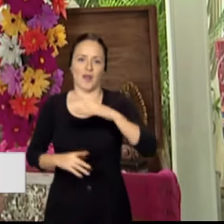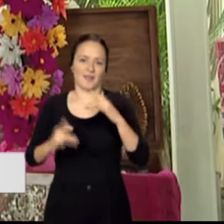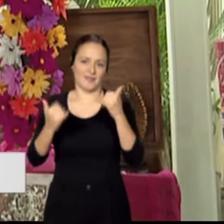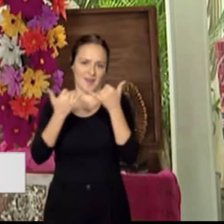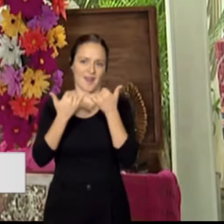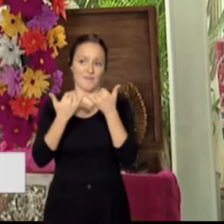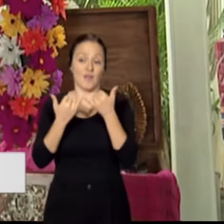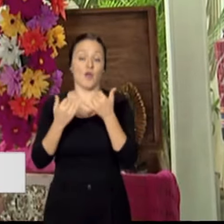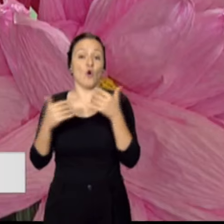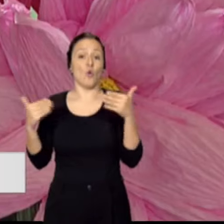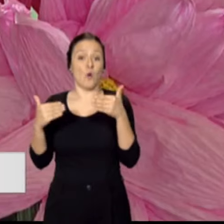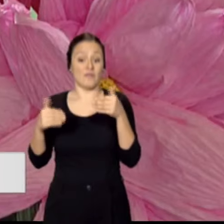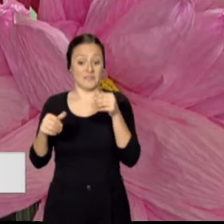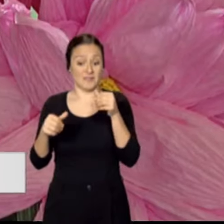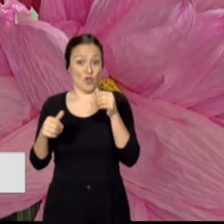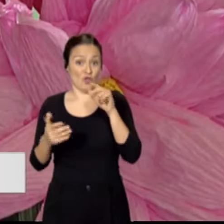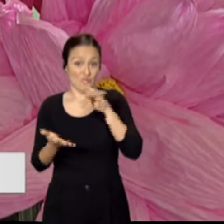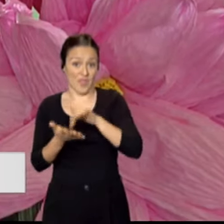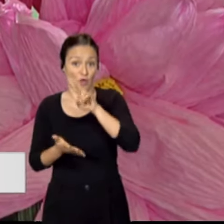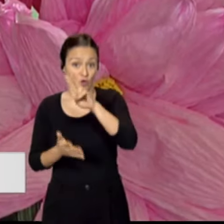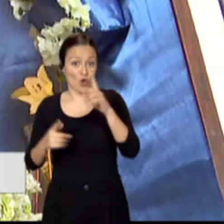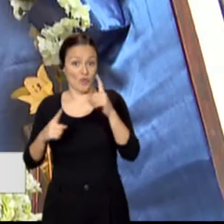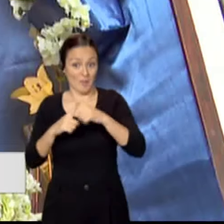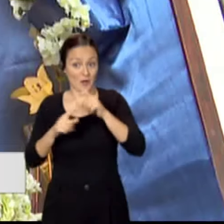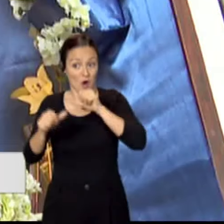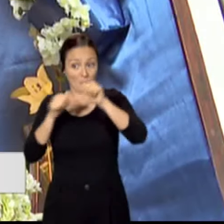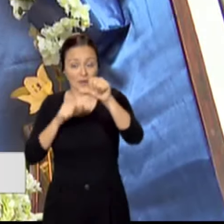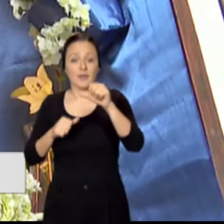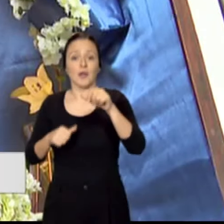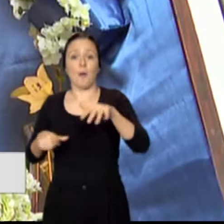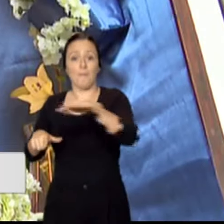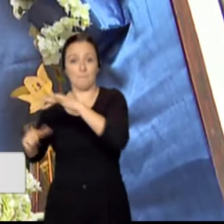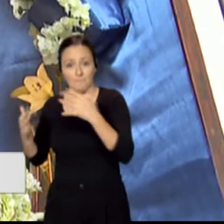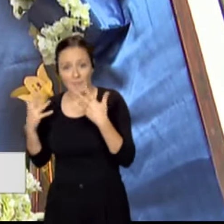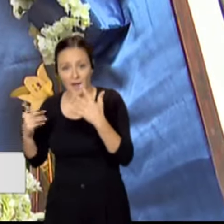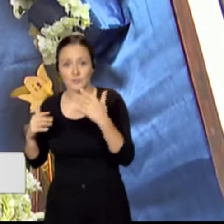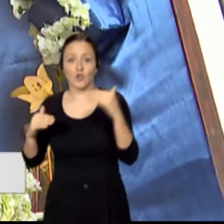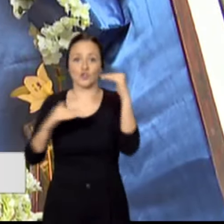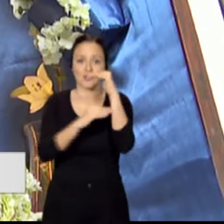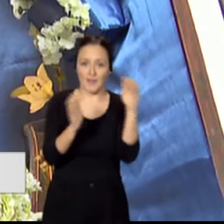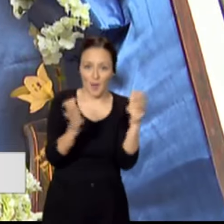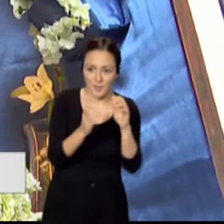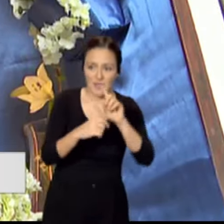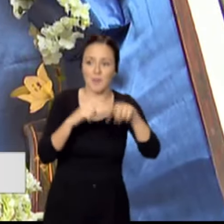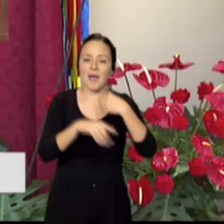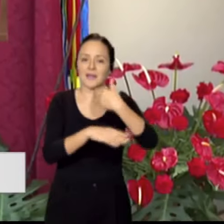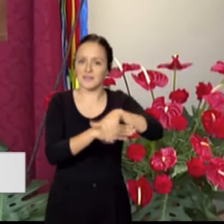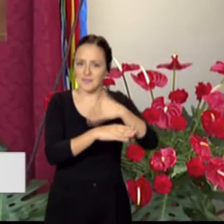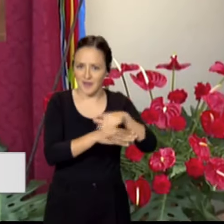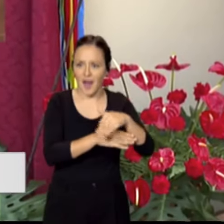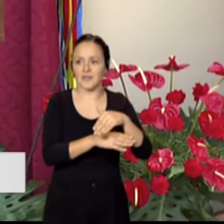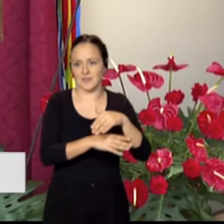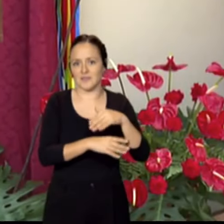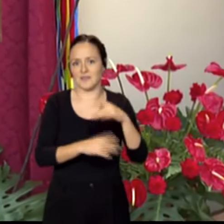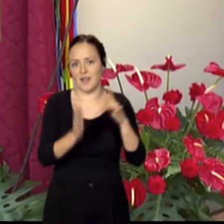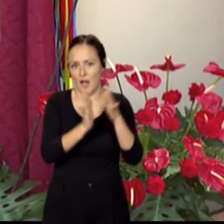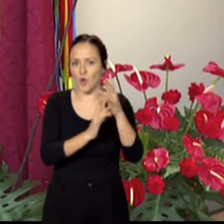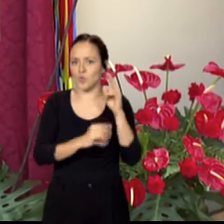partir del próximo jueves 2 de mayo se podrán visitar en patios capillas y en las calles del casco histórico de la ciudad de